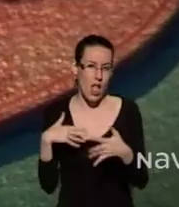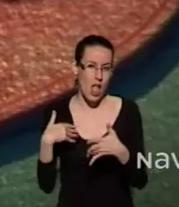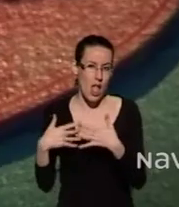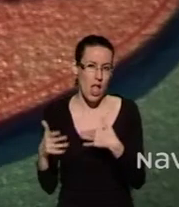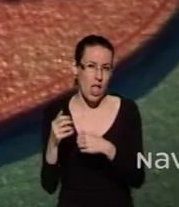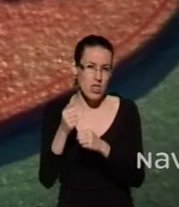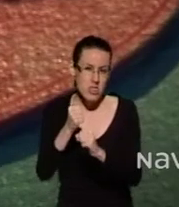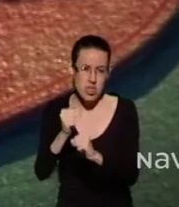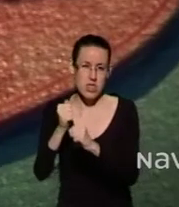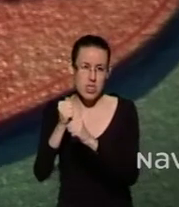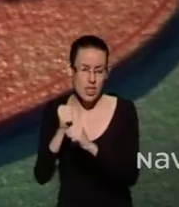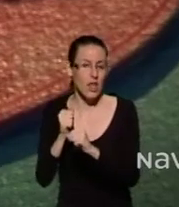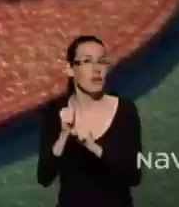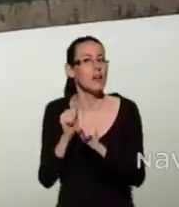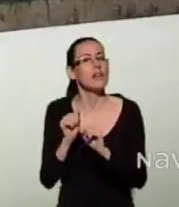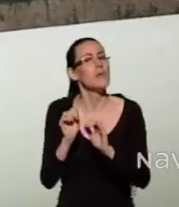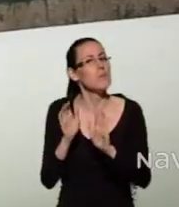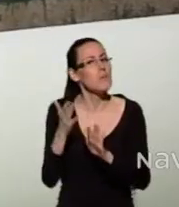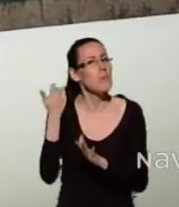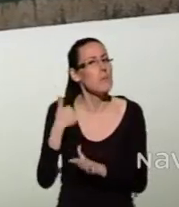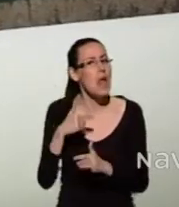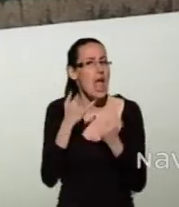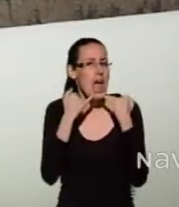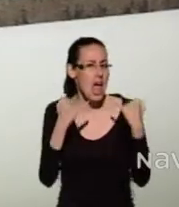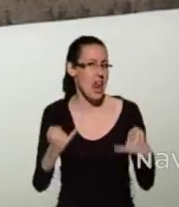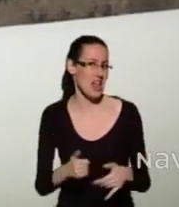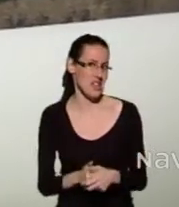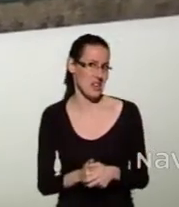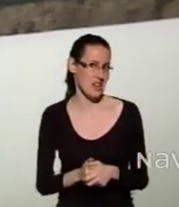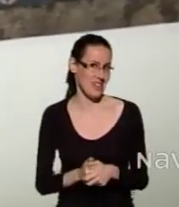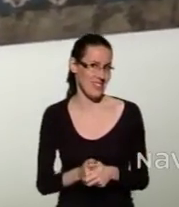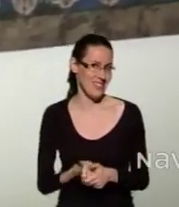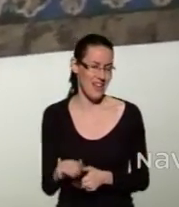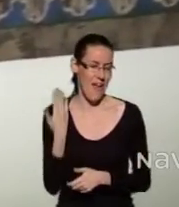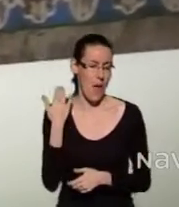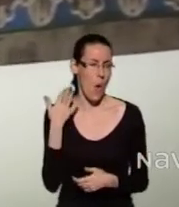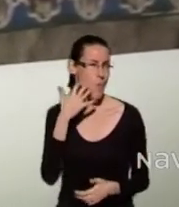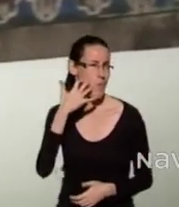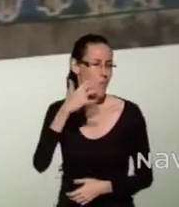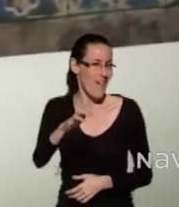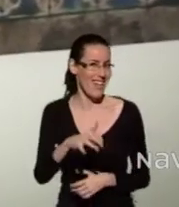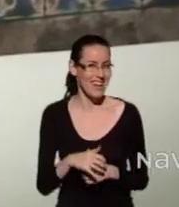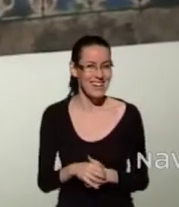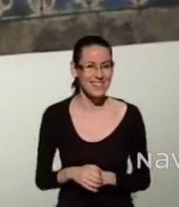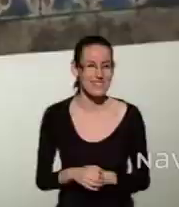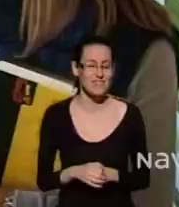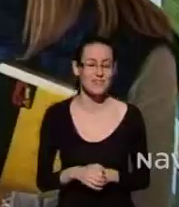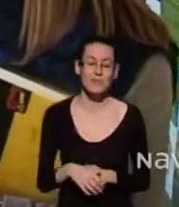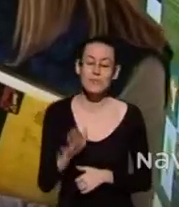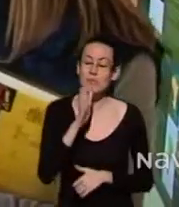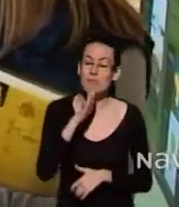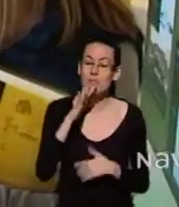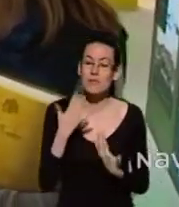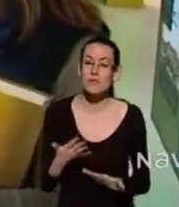bastante labor, pero ya es un trujal electrificado. Esta era la última tecnología de aquel momento, y lo tenían en Aibar. Ahora se sigue